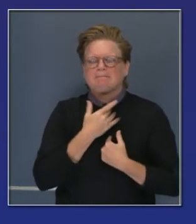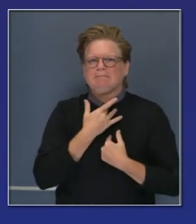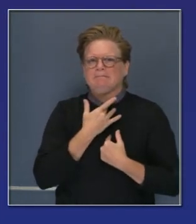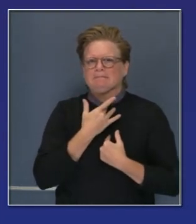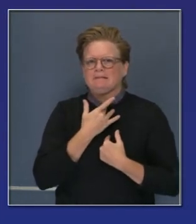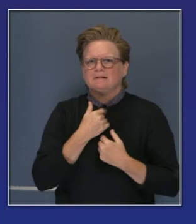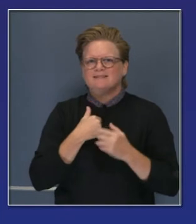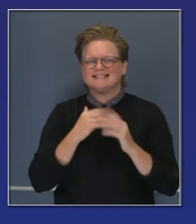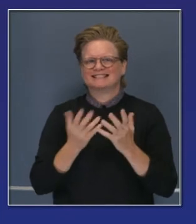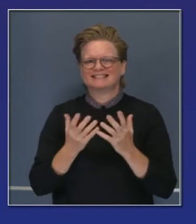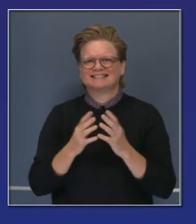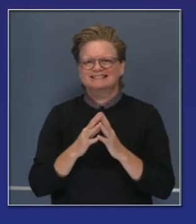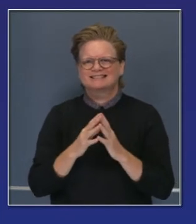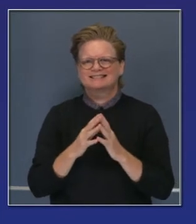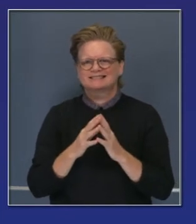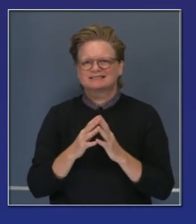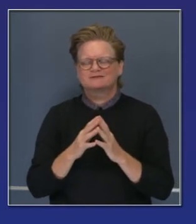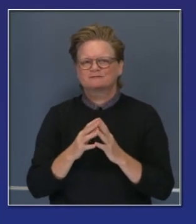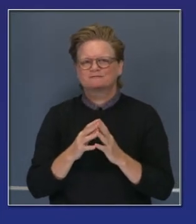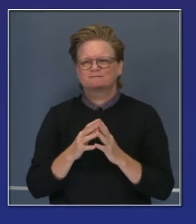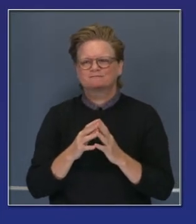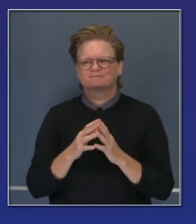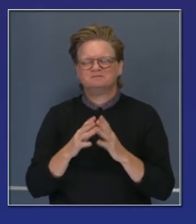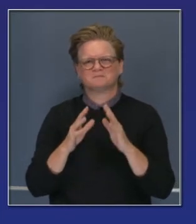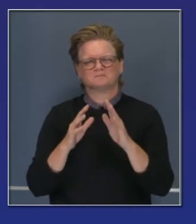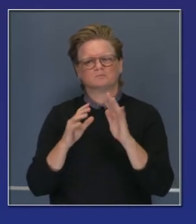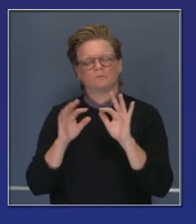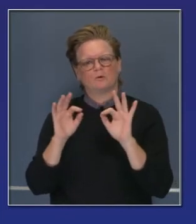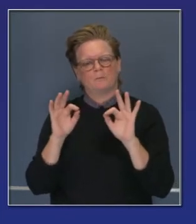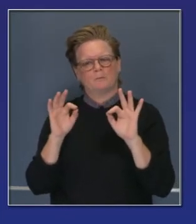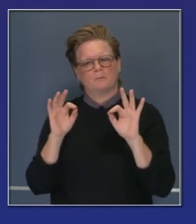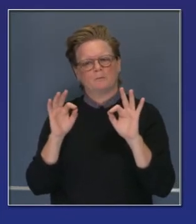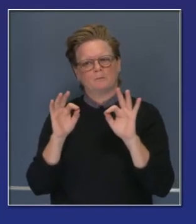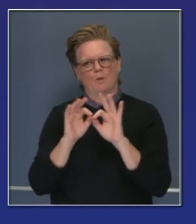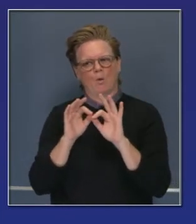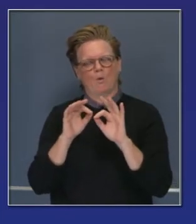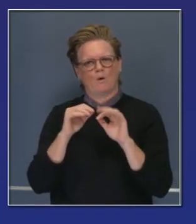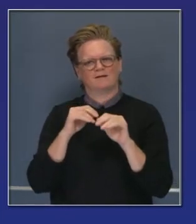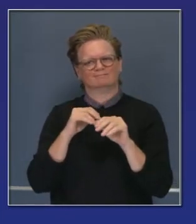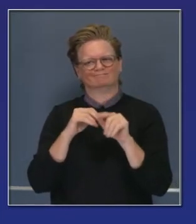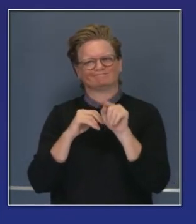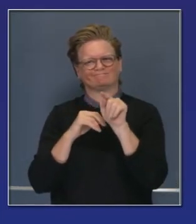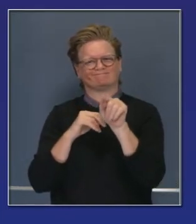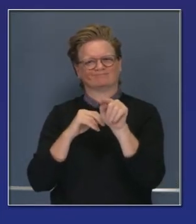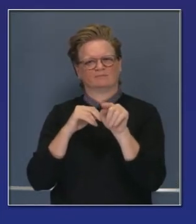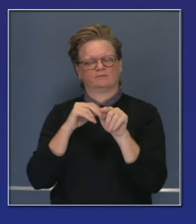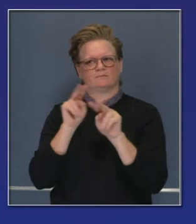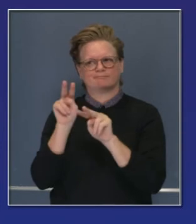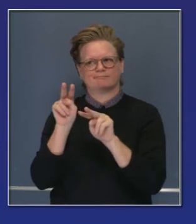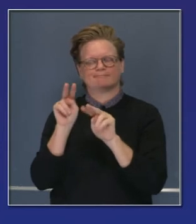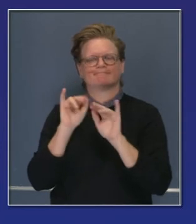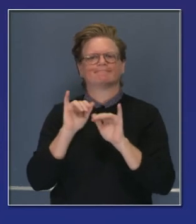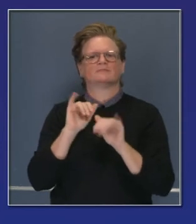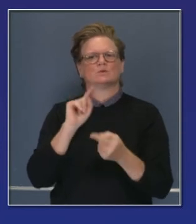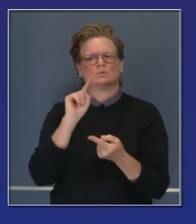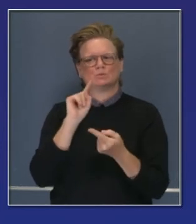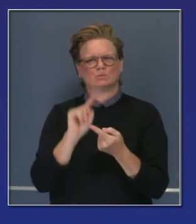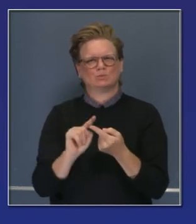escenas que queremos por lo menos mitigar en cuanto al impacto que